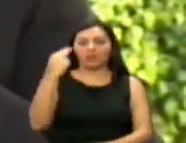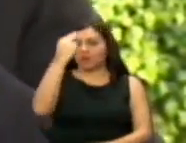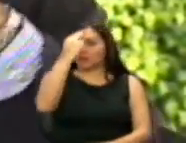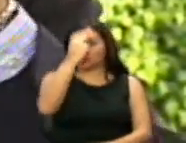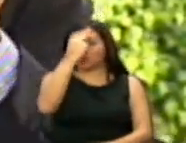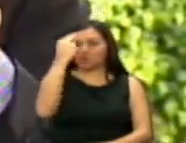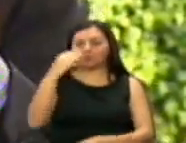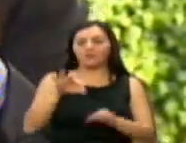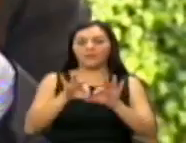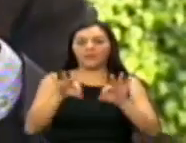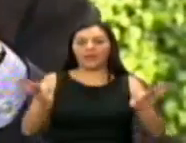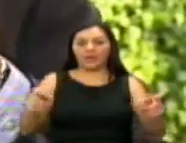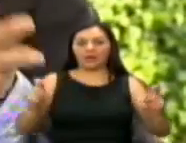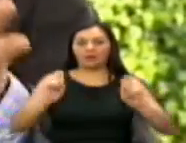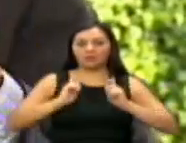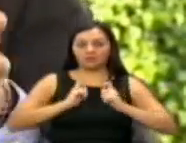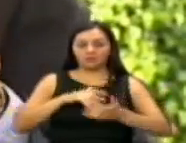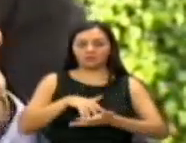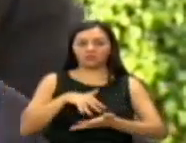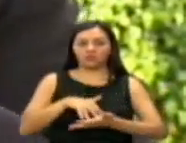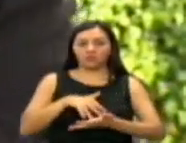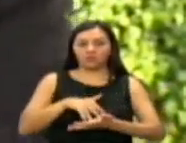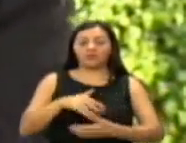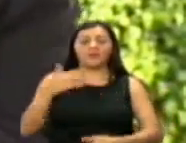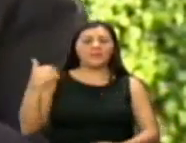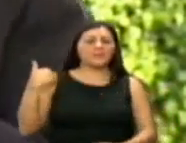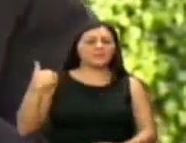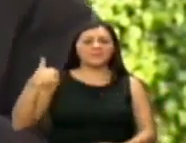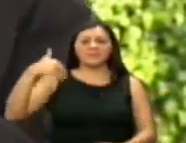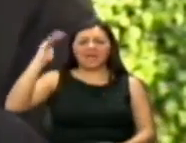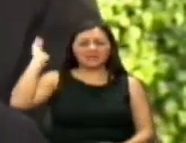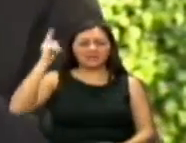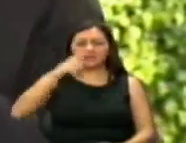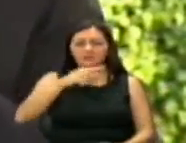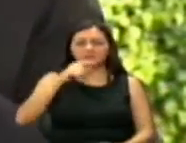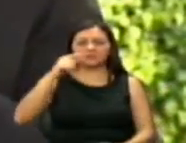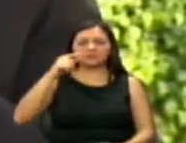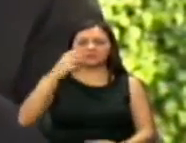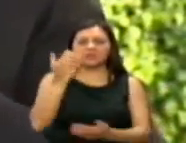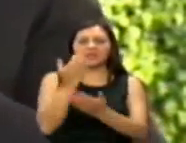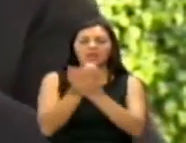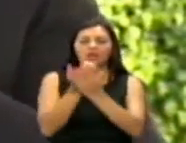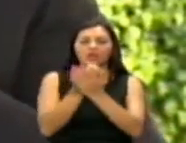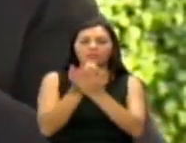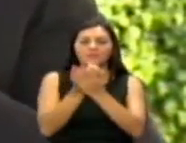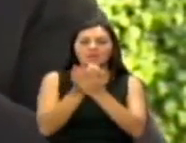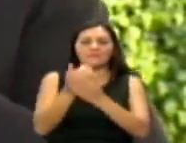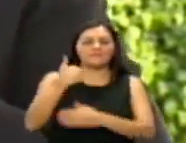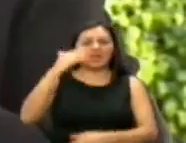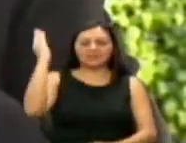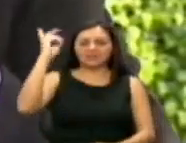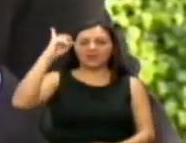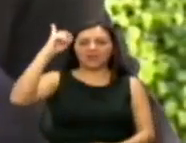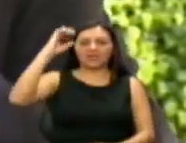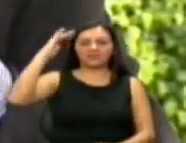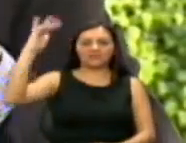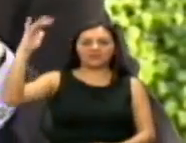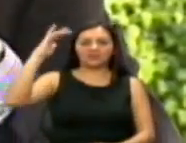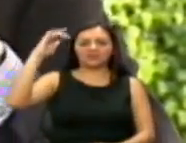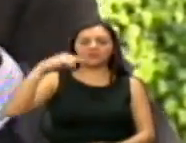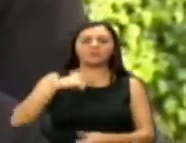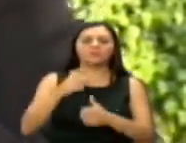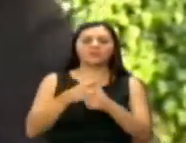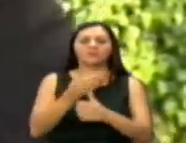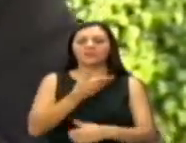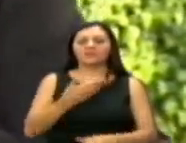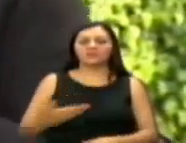Católica. Y la facultad más de derecha, más reaccionaria de esa universidad se llamaba Economía. Y yo fui el primer presidente, por ejemplo, de Economía que no